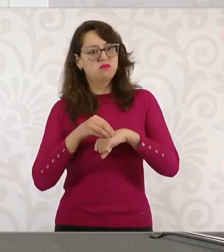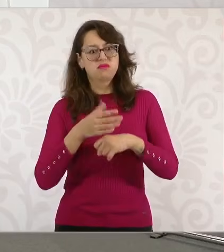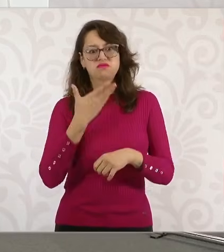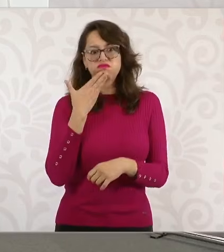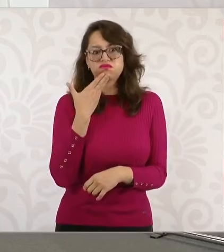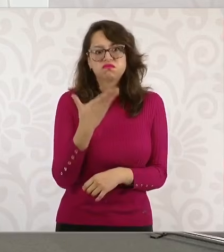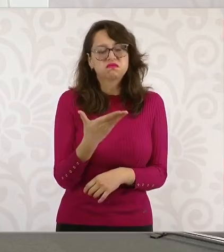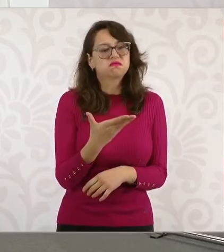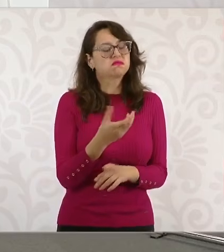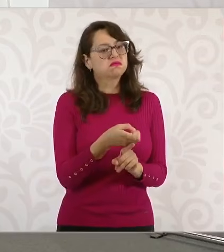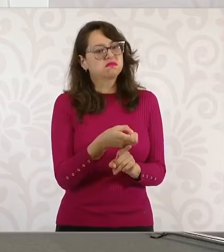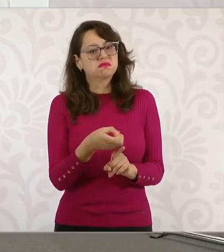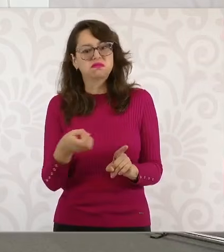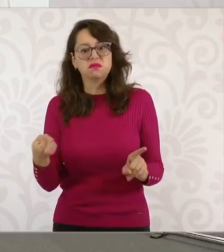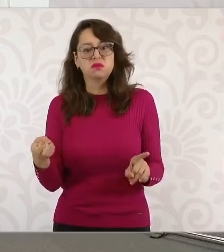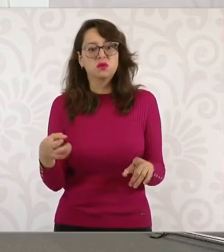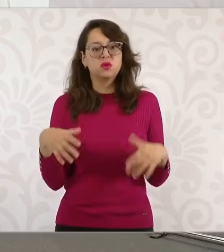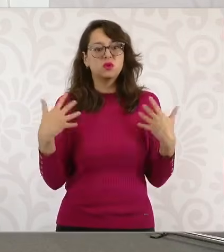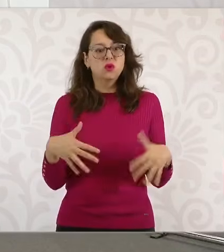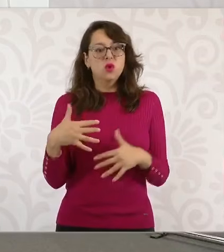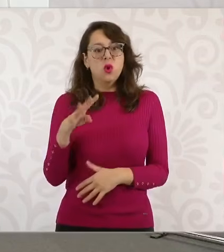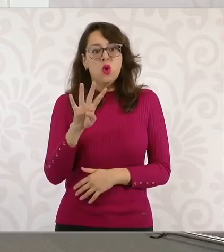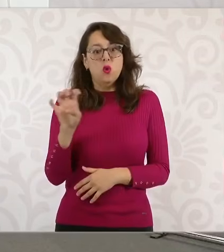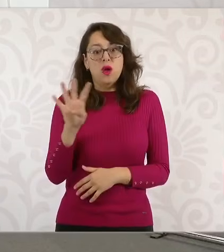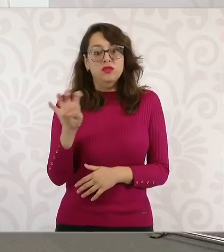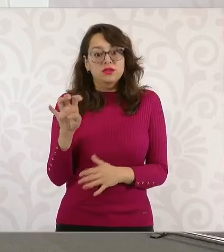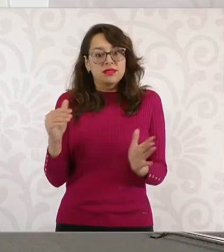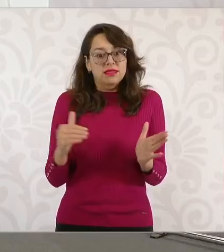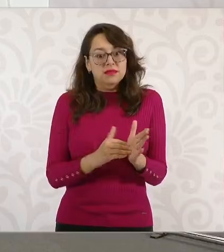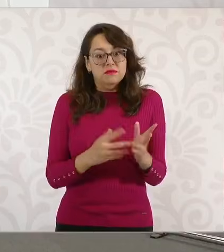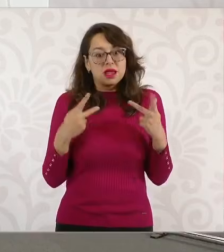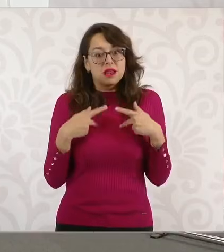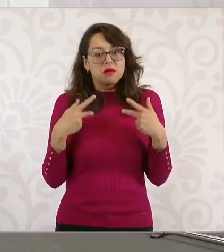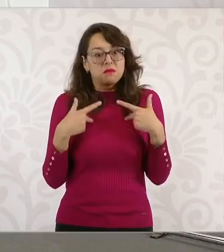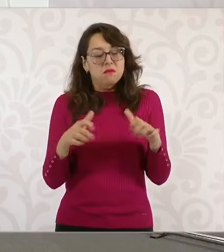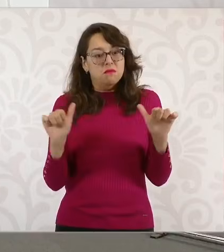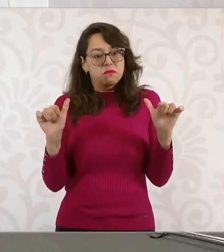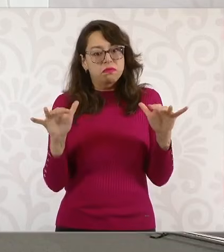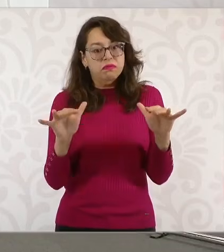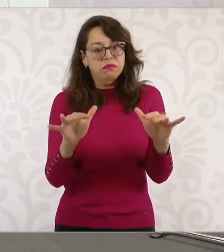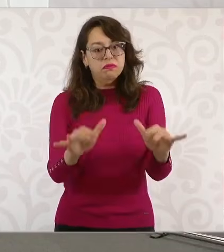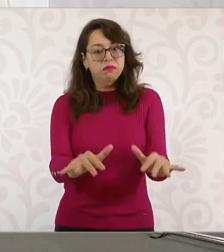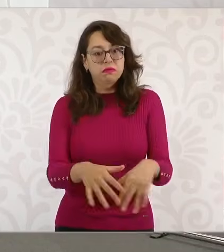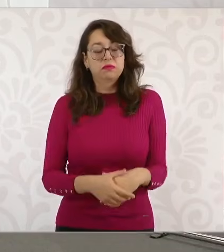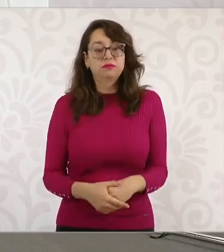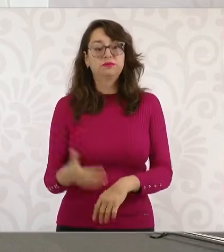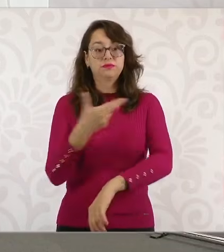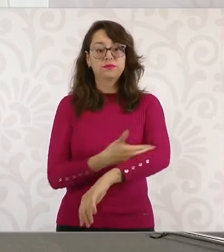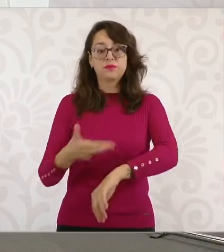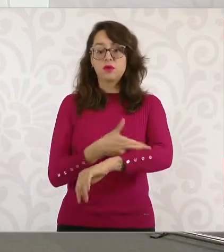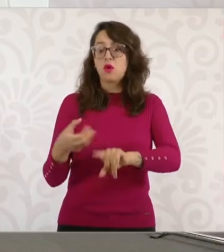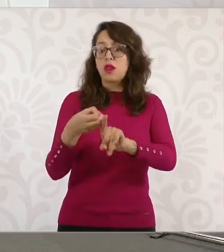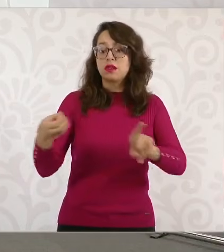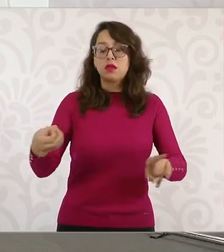Zócalo, a los conciertos, 400,000 personas. A los organizadores, felicitaciones a Clara